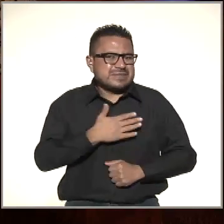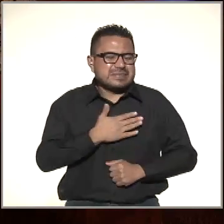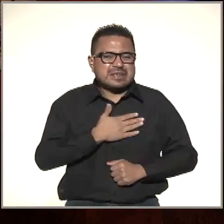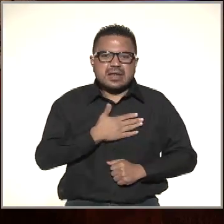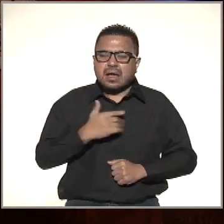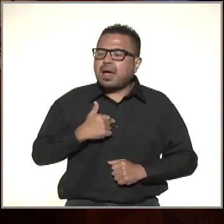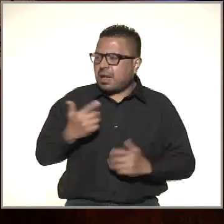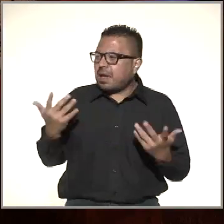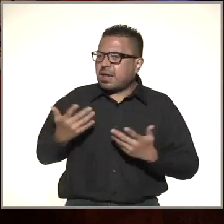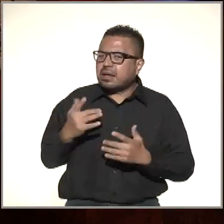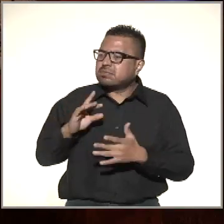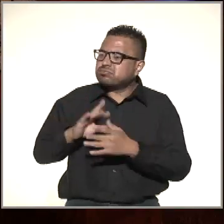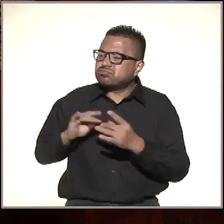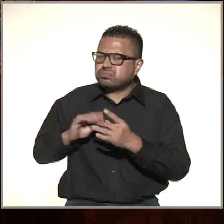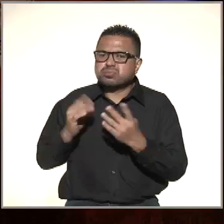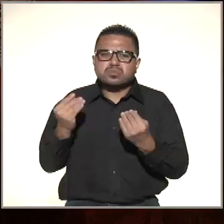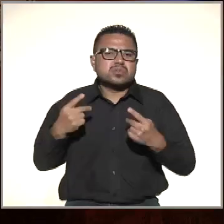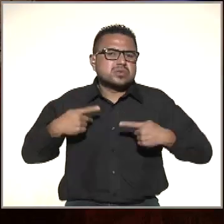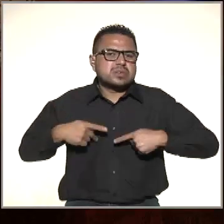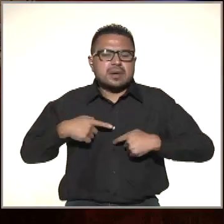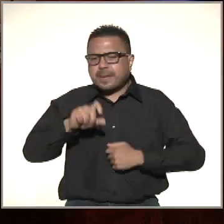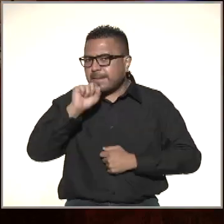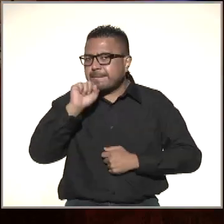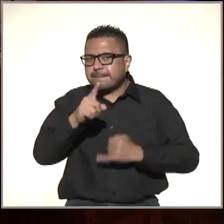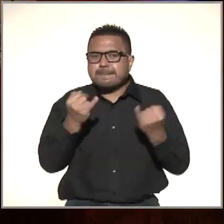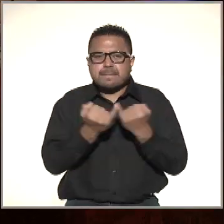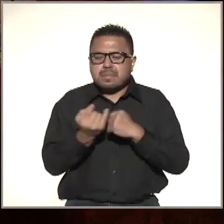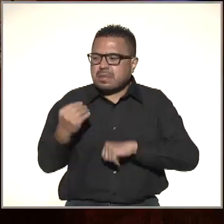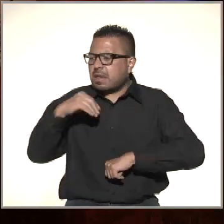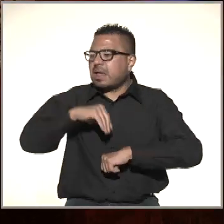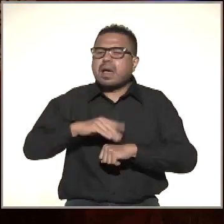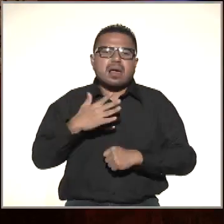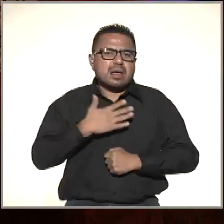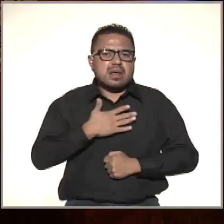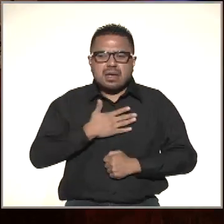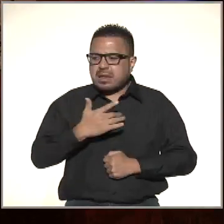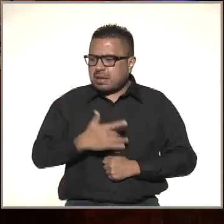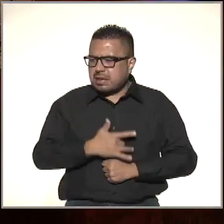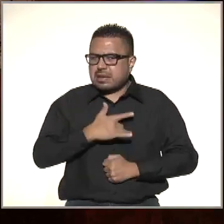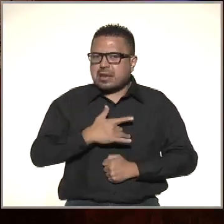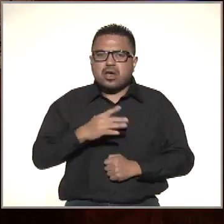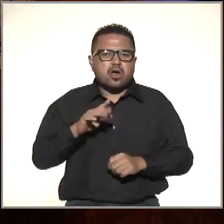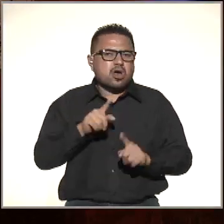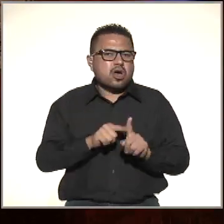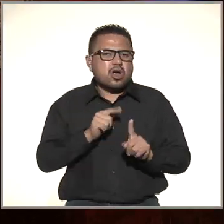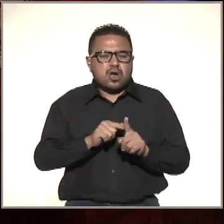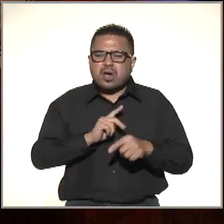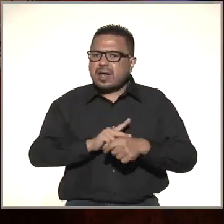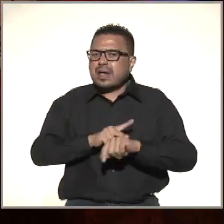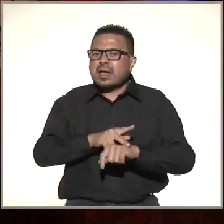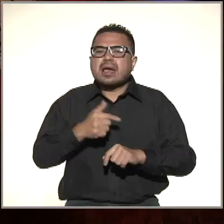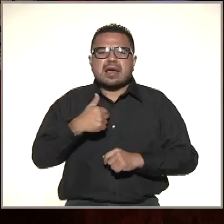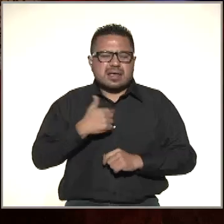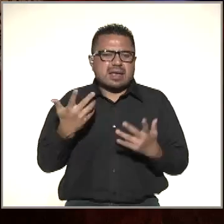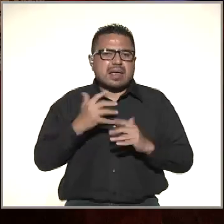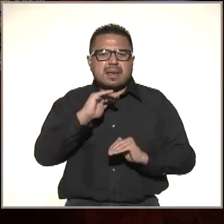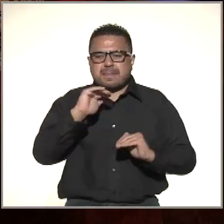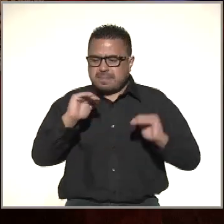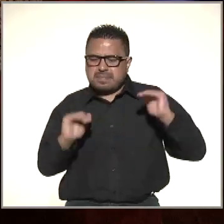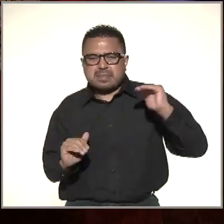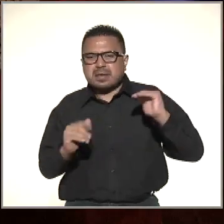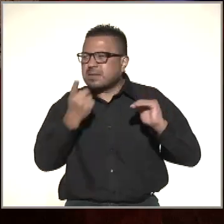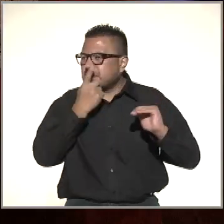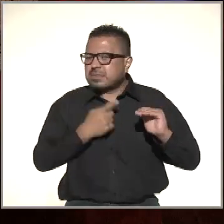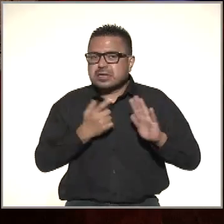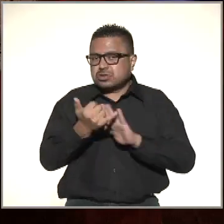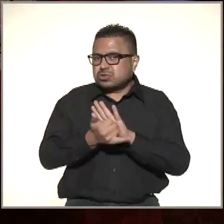varias personas y también lo apliqué creyendo que mis rasgos y color de piel me hacían menos. Nos escriben a